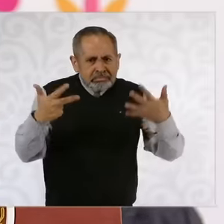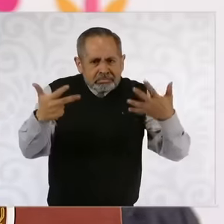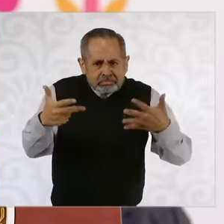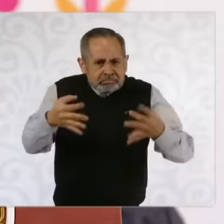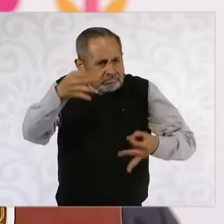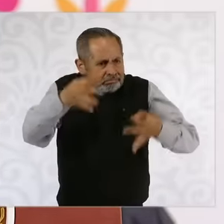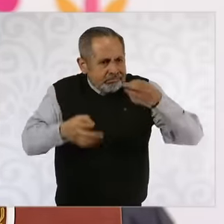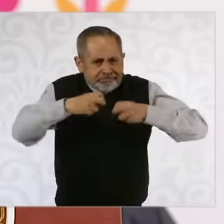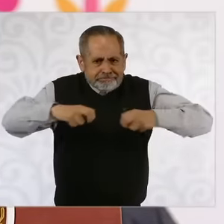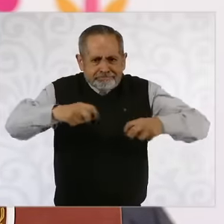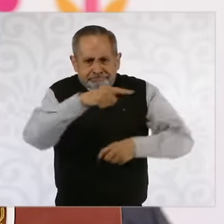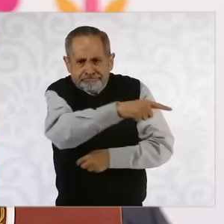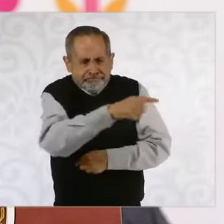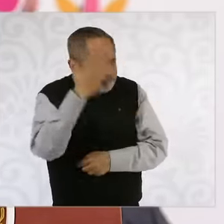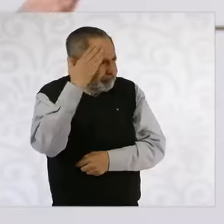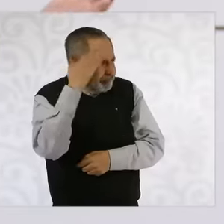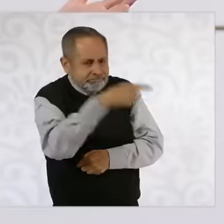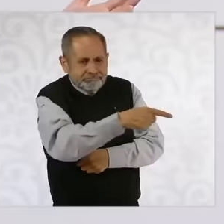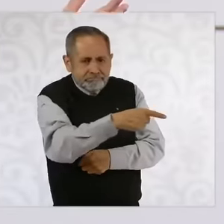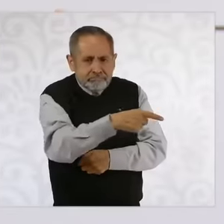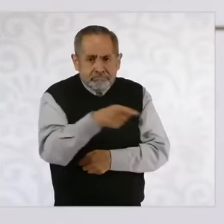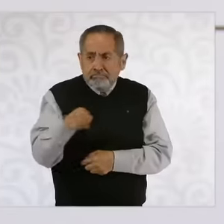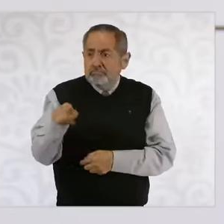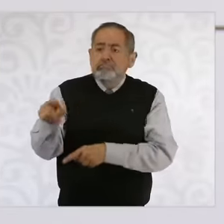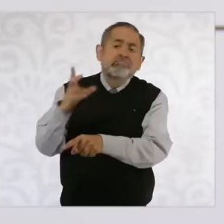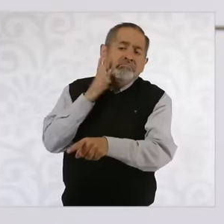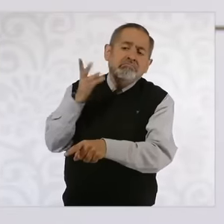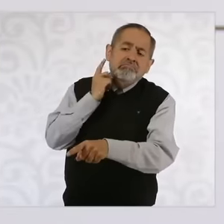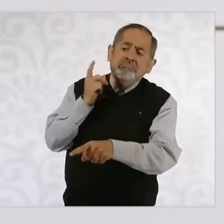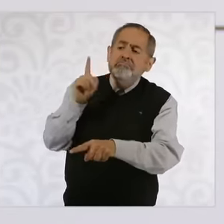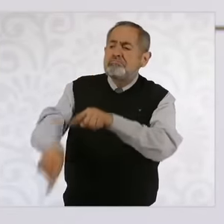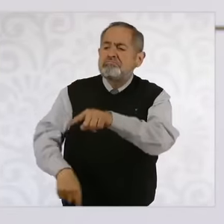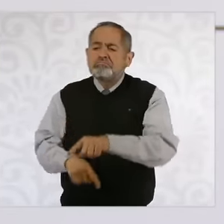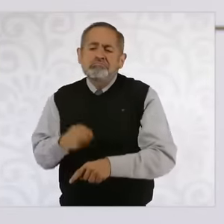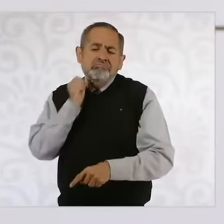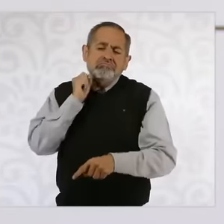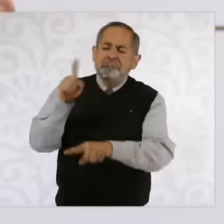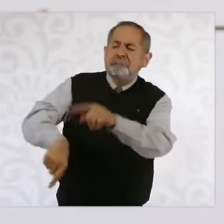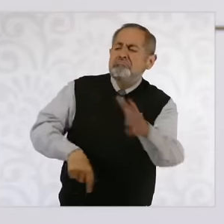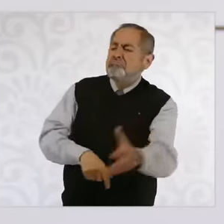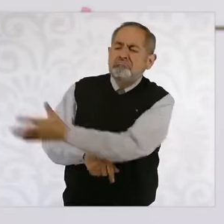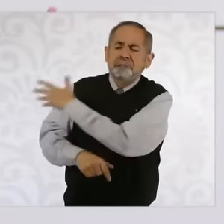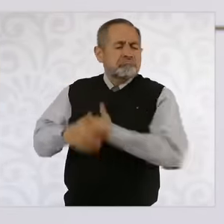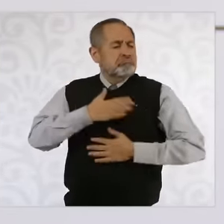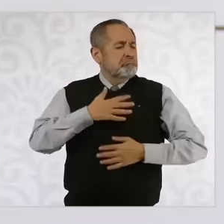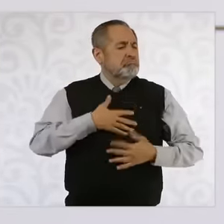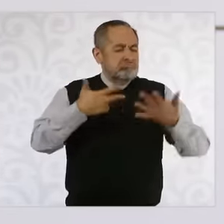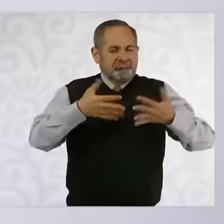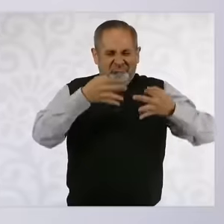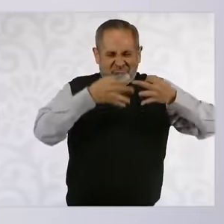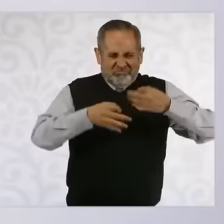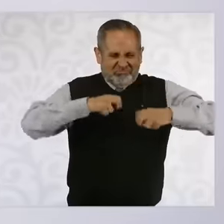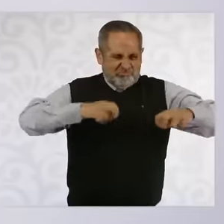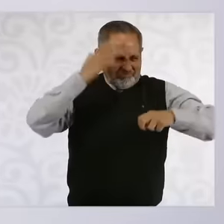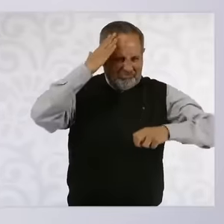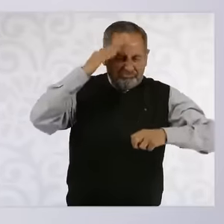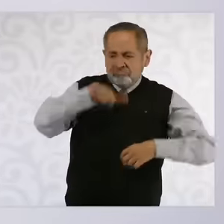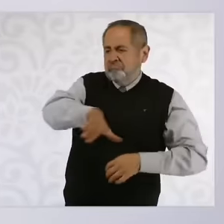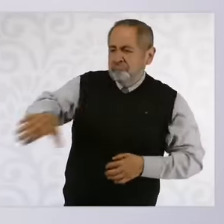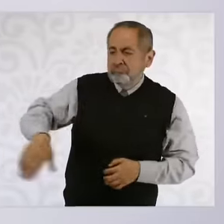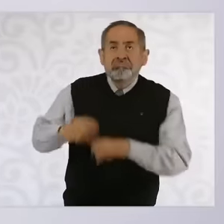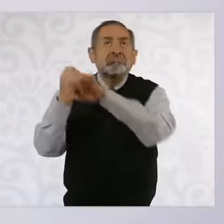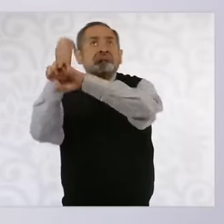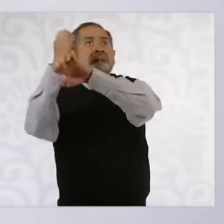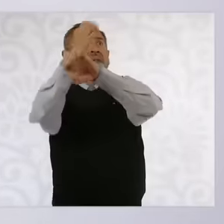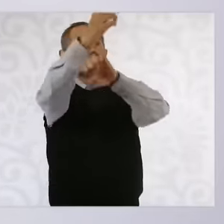8 ministros por encima de la Cámara de Diputados, de la Cámara de Senadores, de la mayoría de los congresos